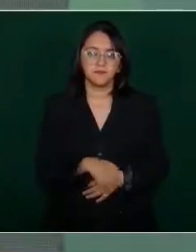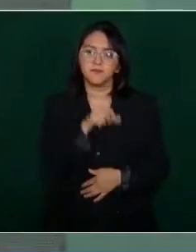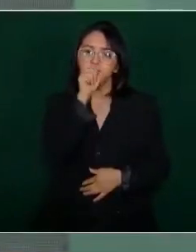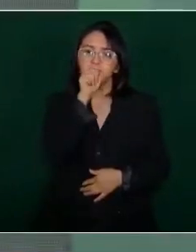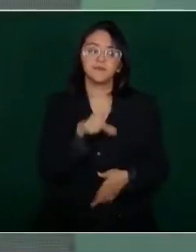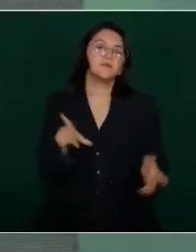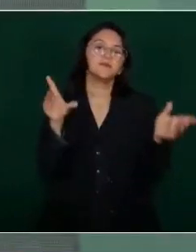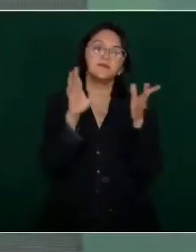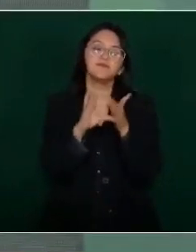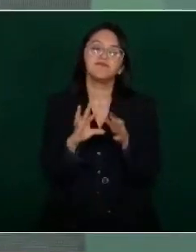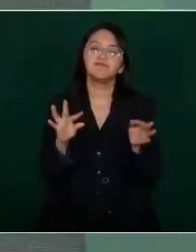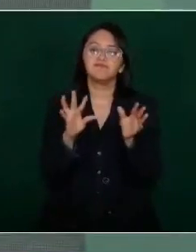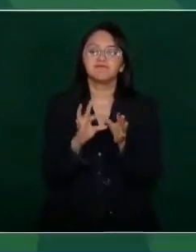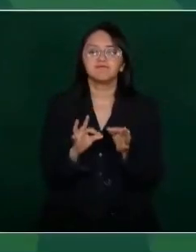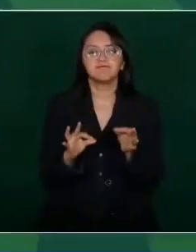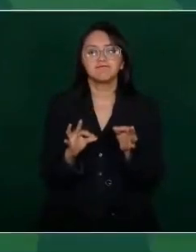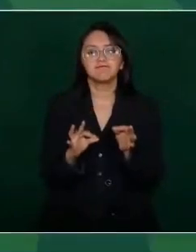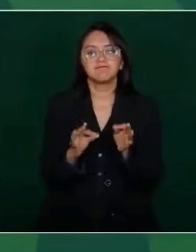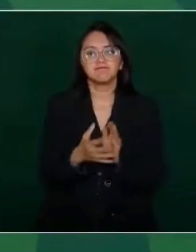comentar, porque